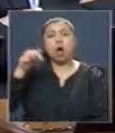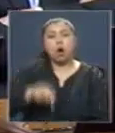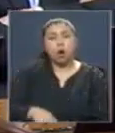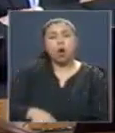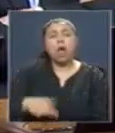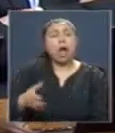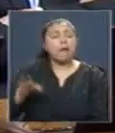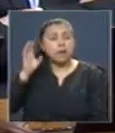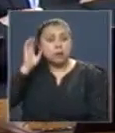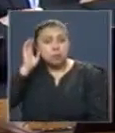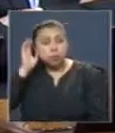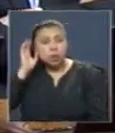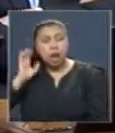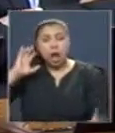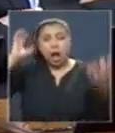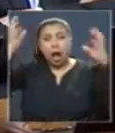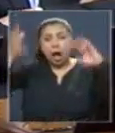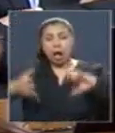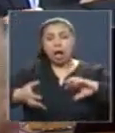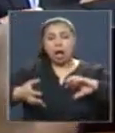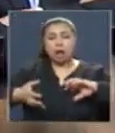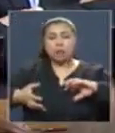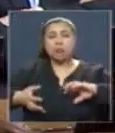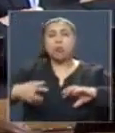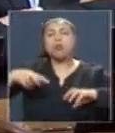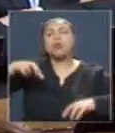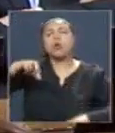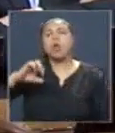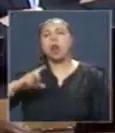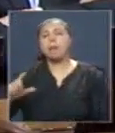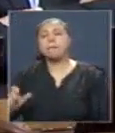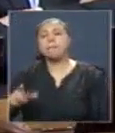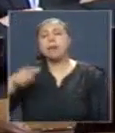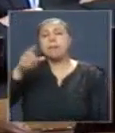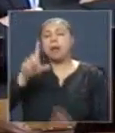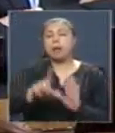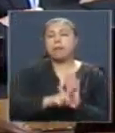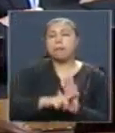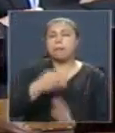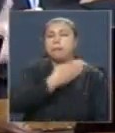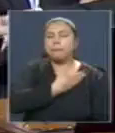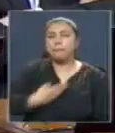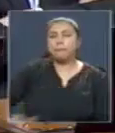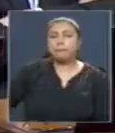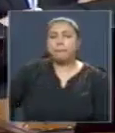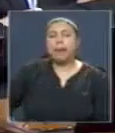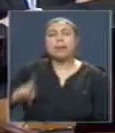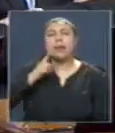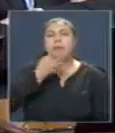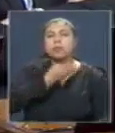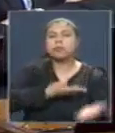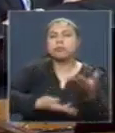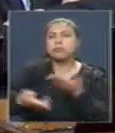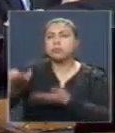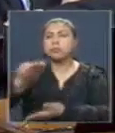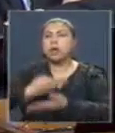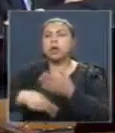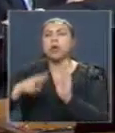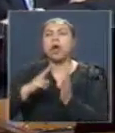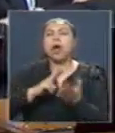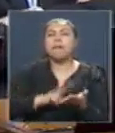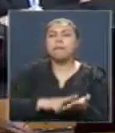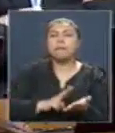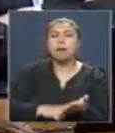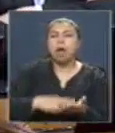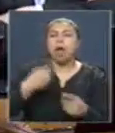escuchar al mundo de las pymes. Los legisladores, presidenta, tenemos que convivir con la realidad, conversar